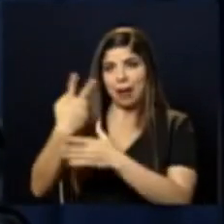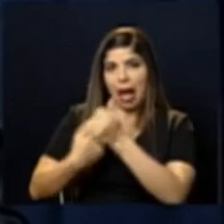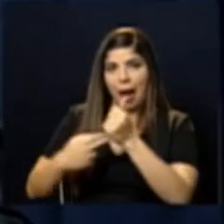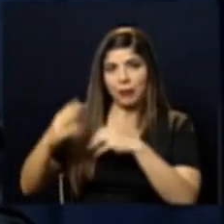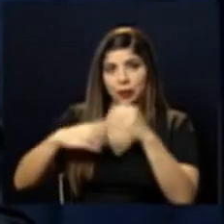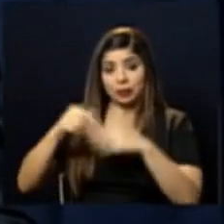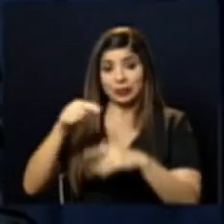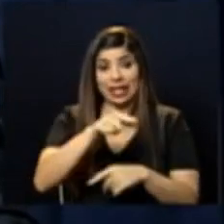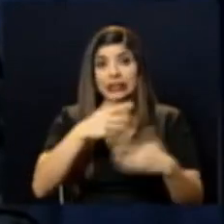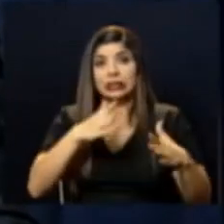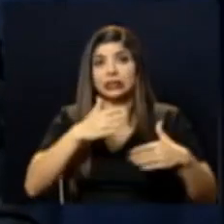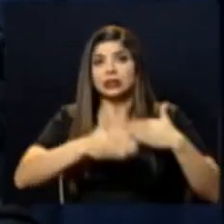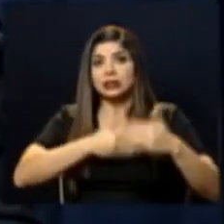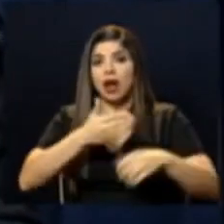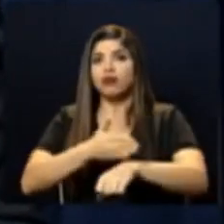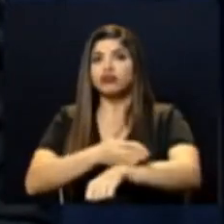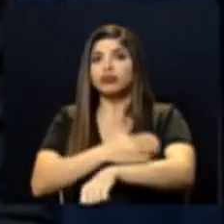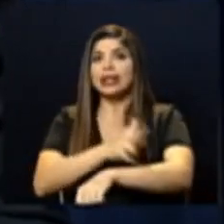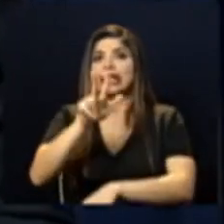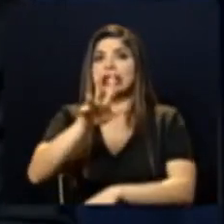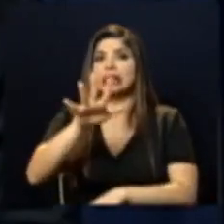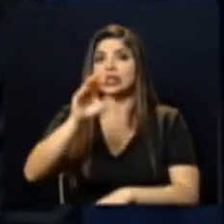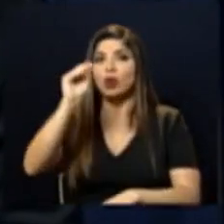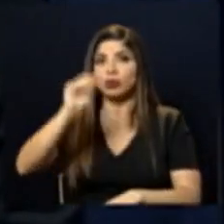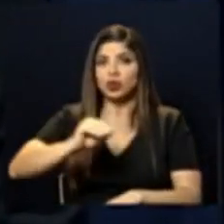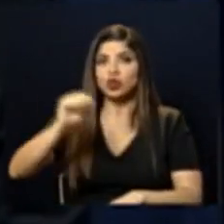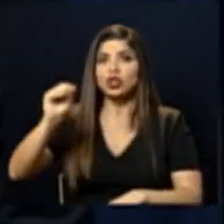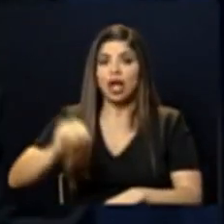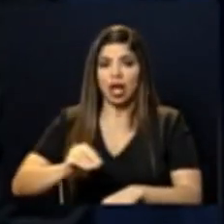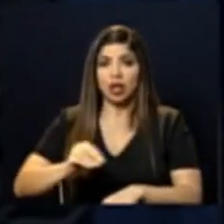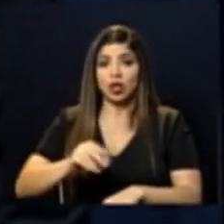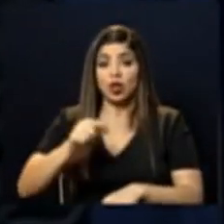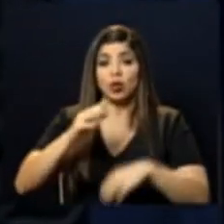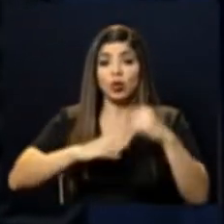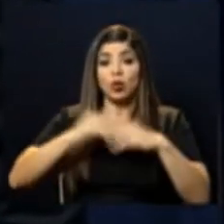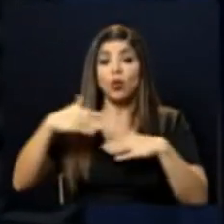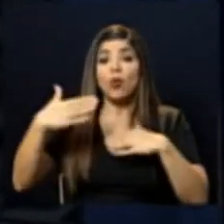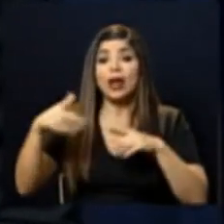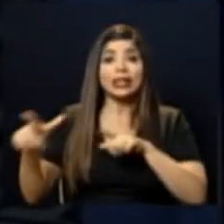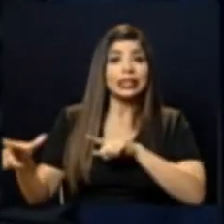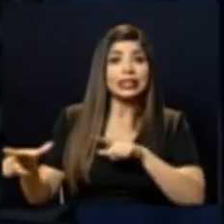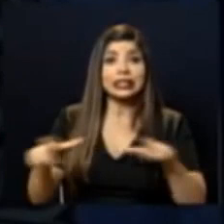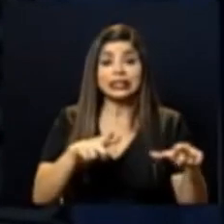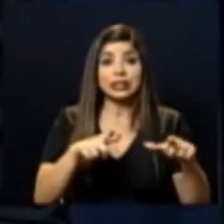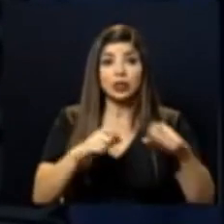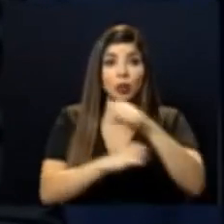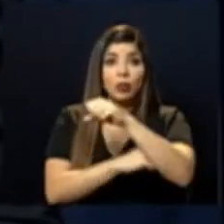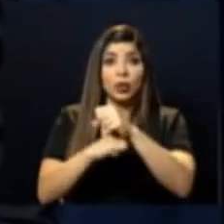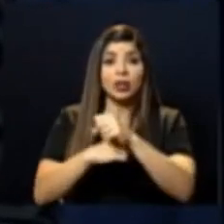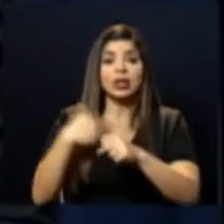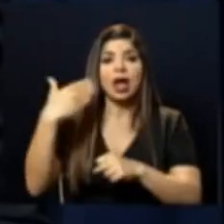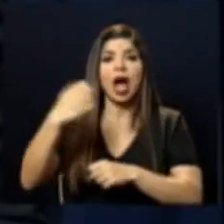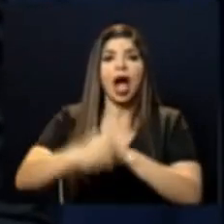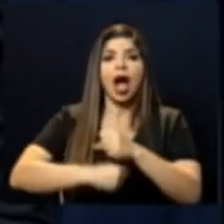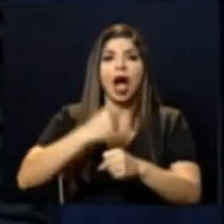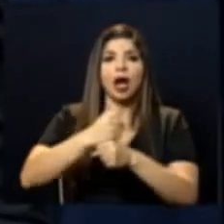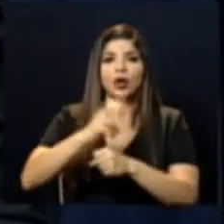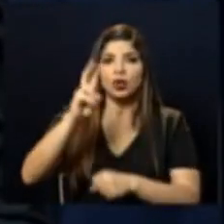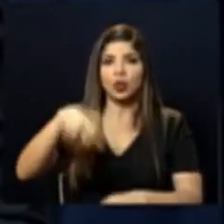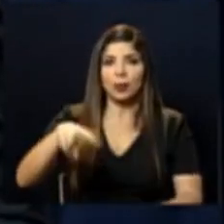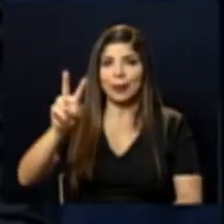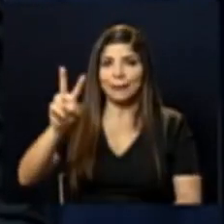cuenta con un 35% de avance. La obra estará concluida para el año